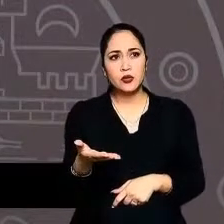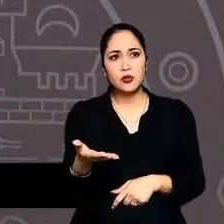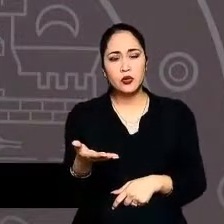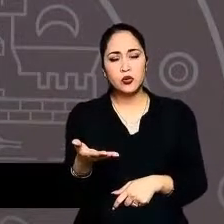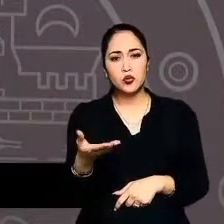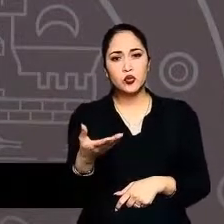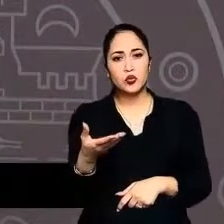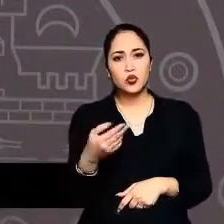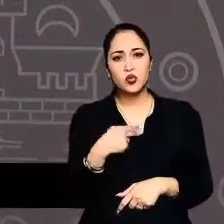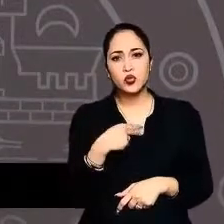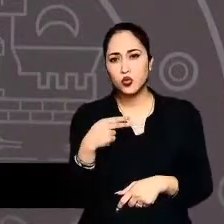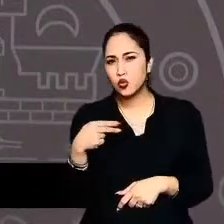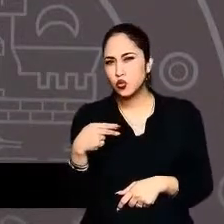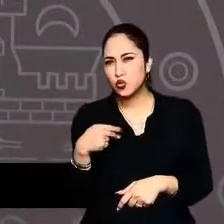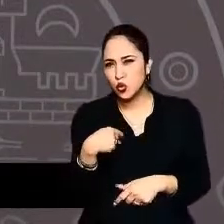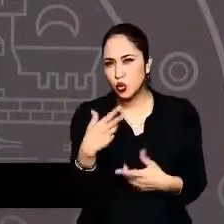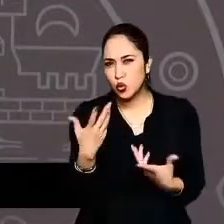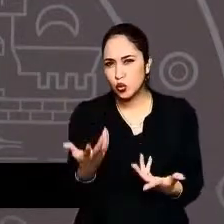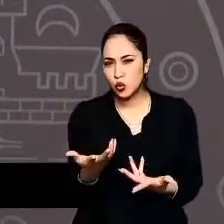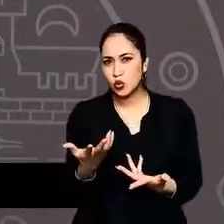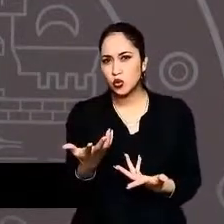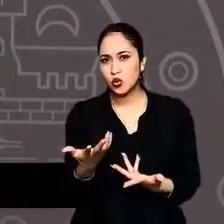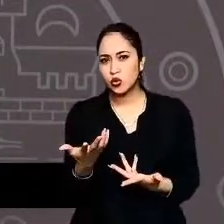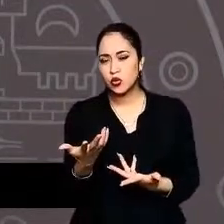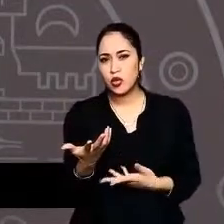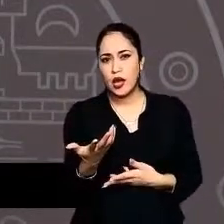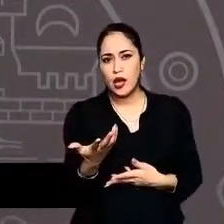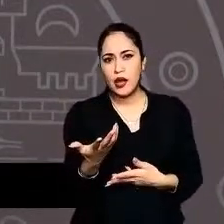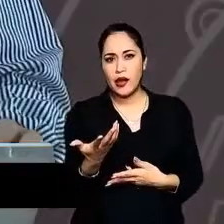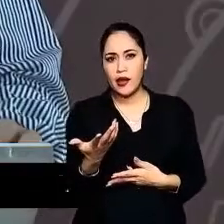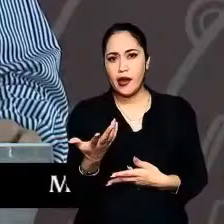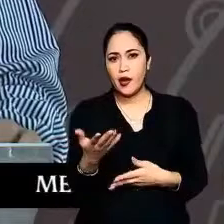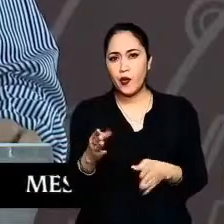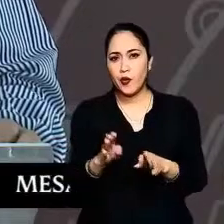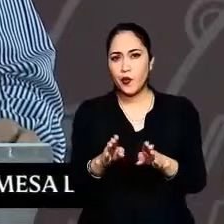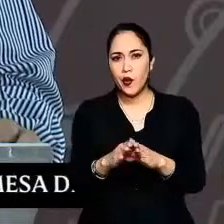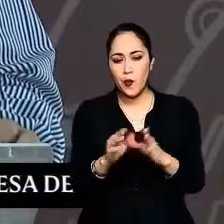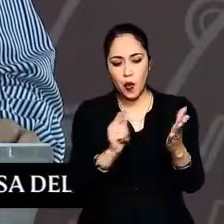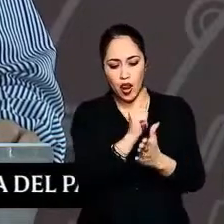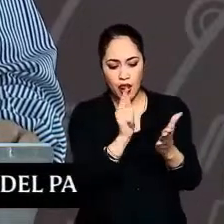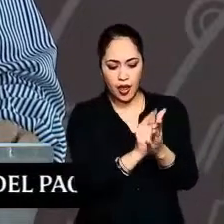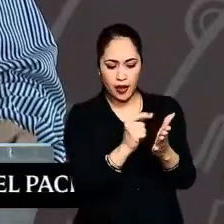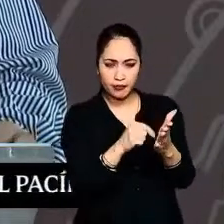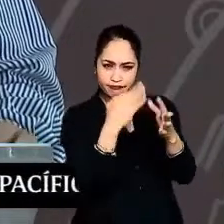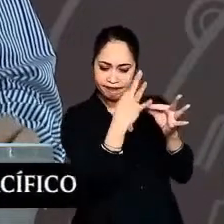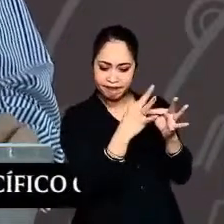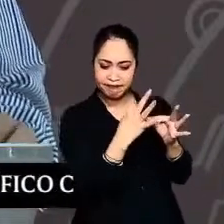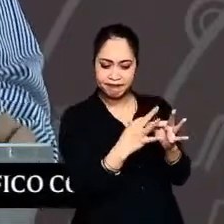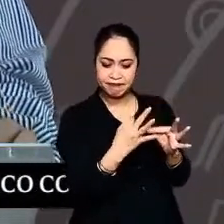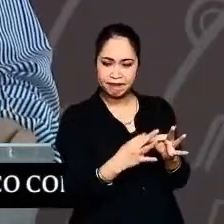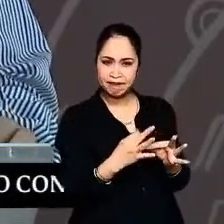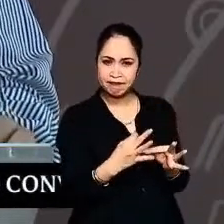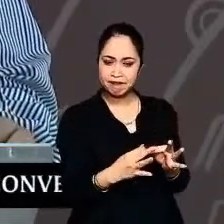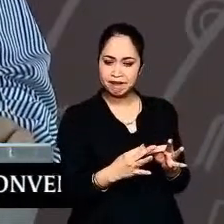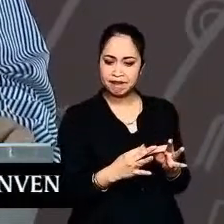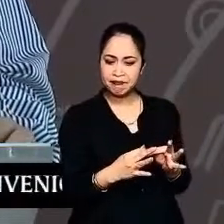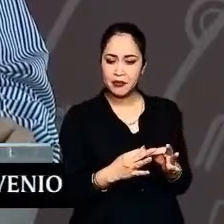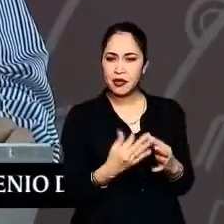Queremos elevar la eficiencia en la persecución del delito. Amén de